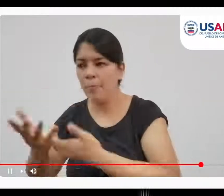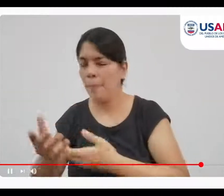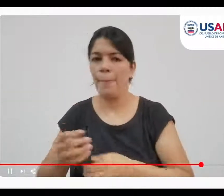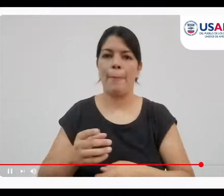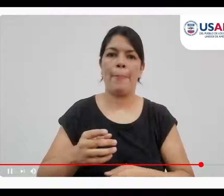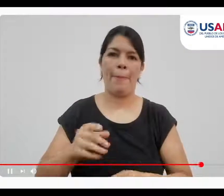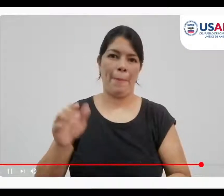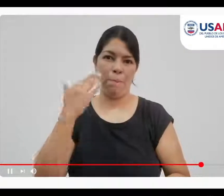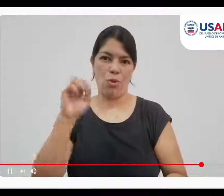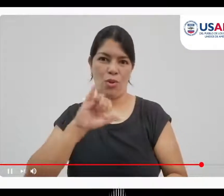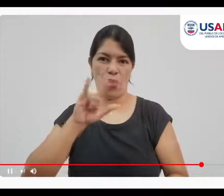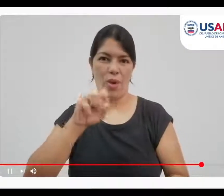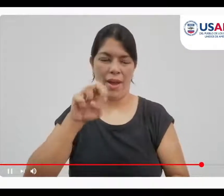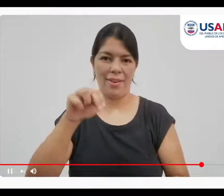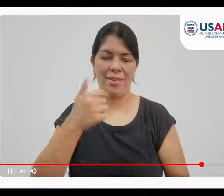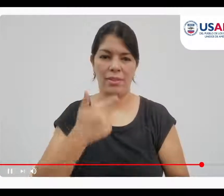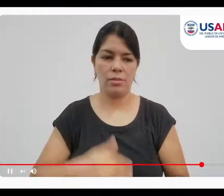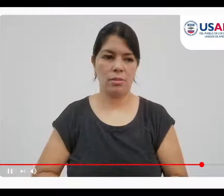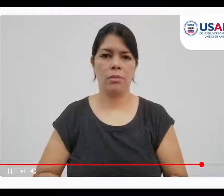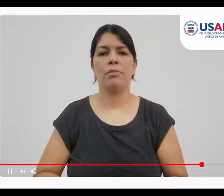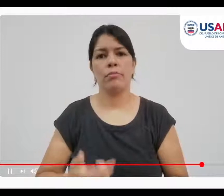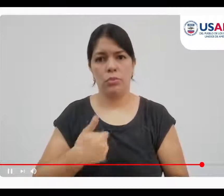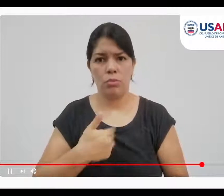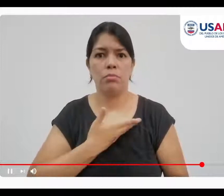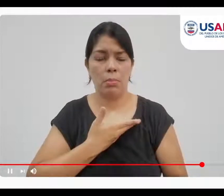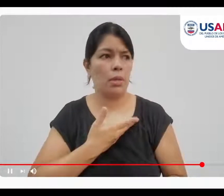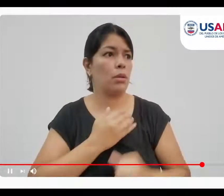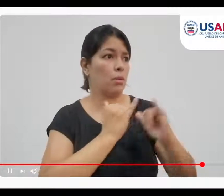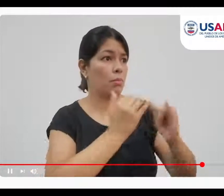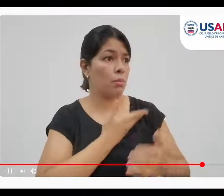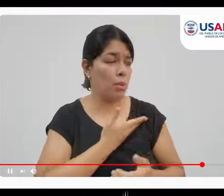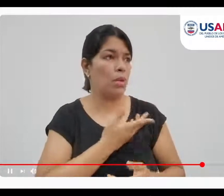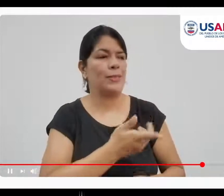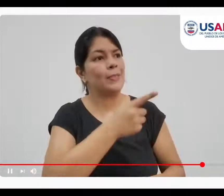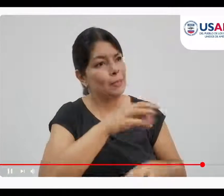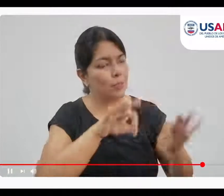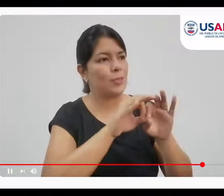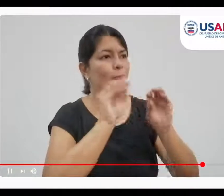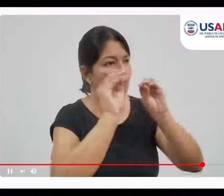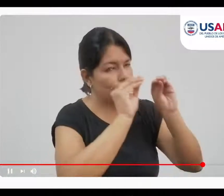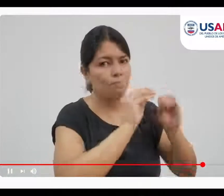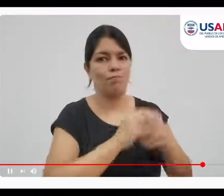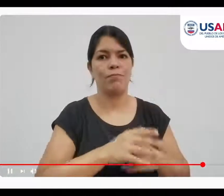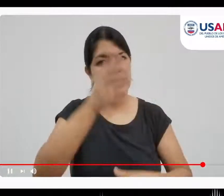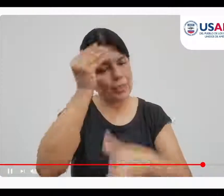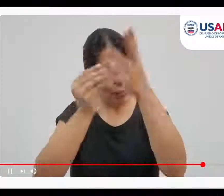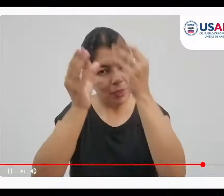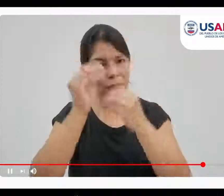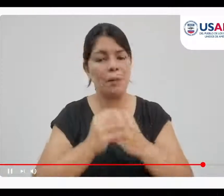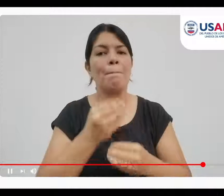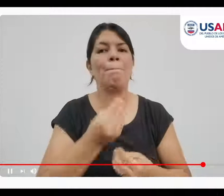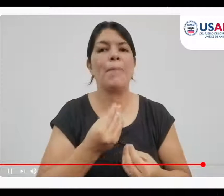las mamitas cuidadoras o de las mismas personas con discapacidad se capaciten para que generen ingresos desde su